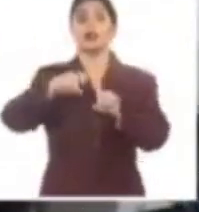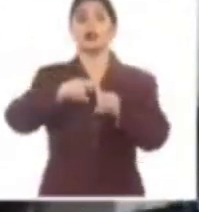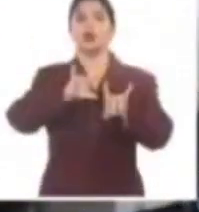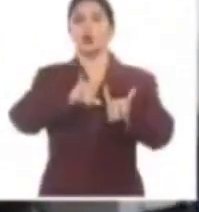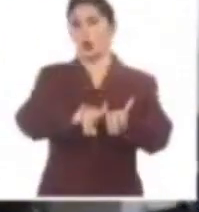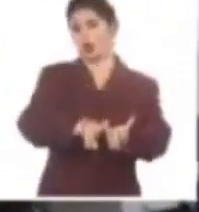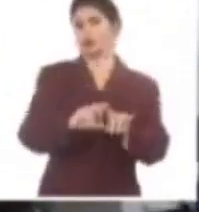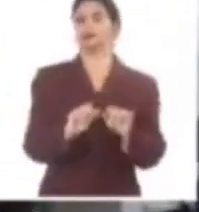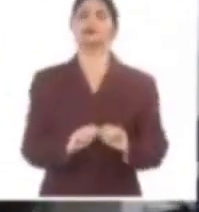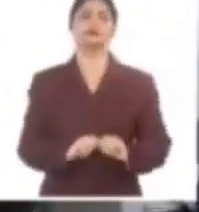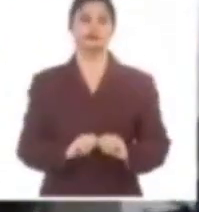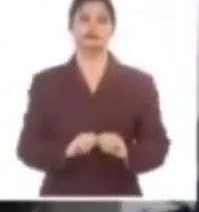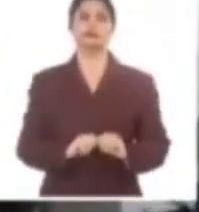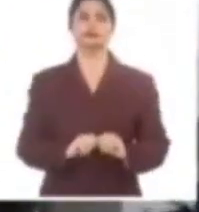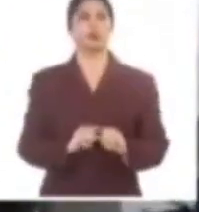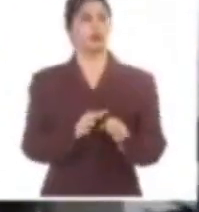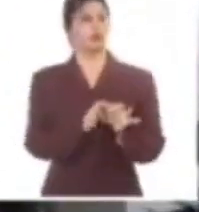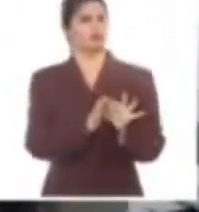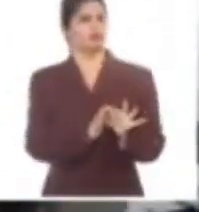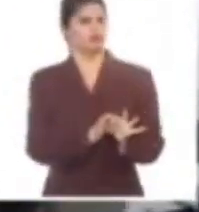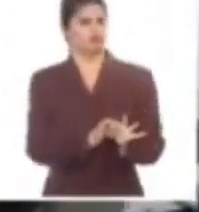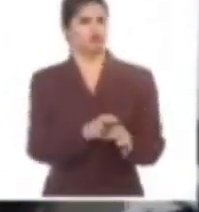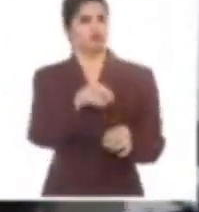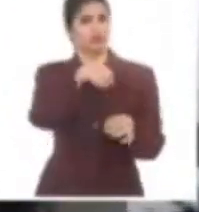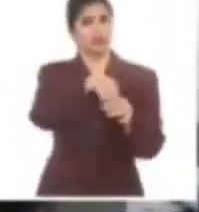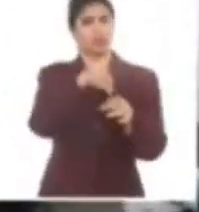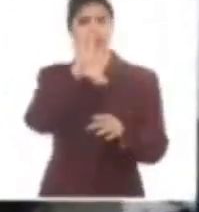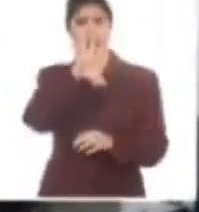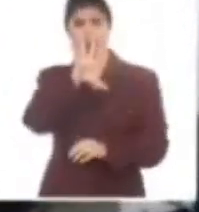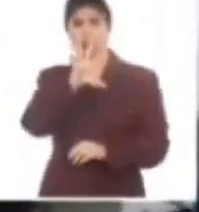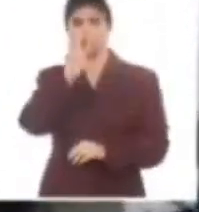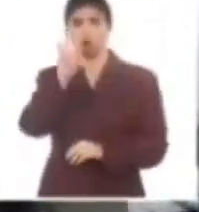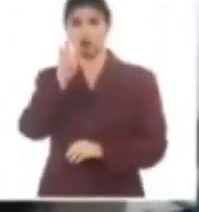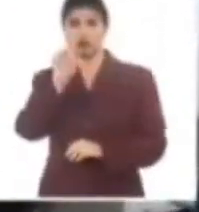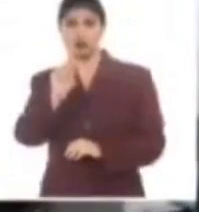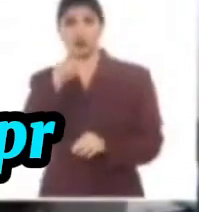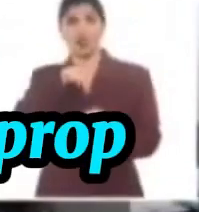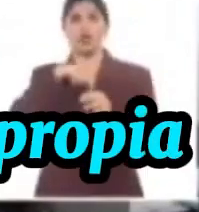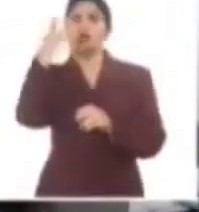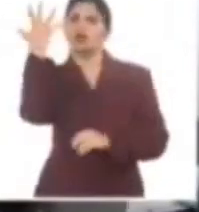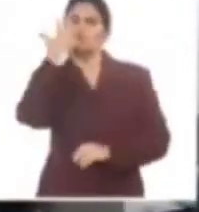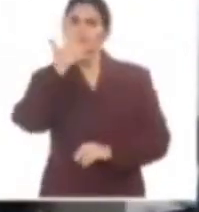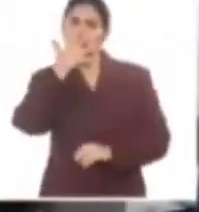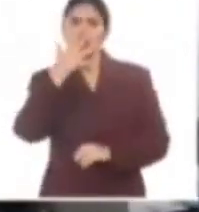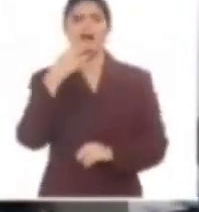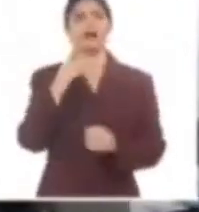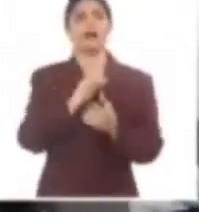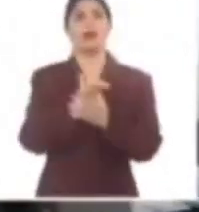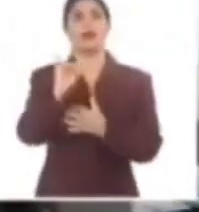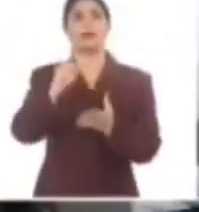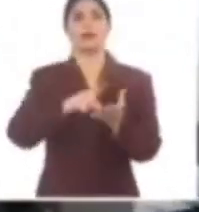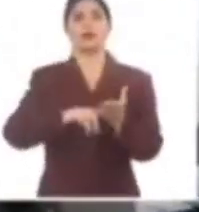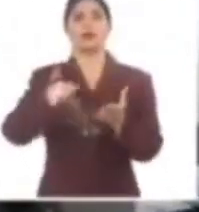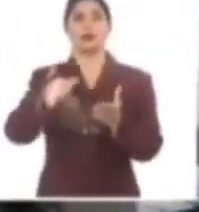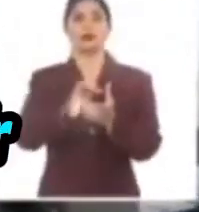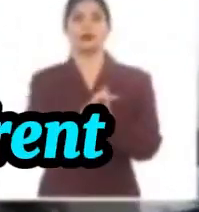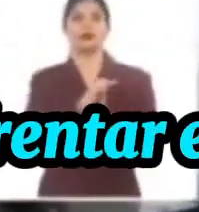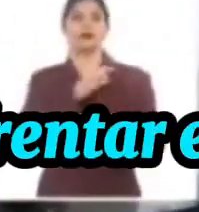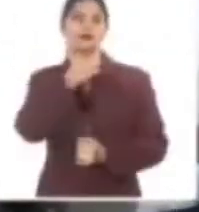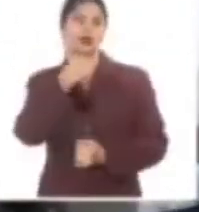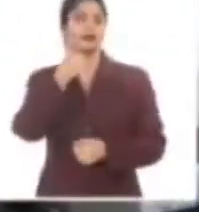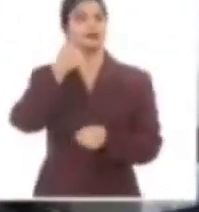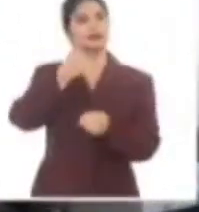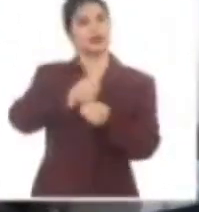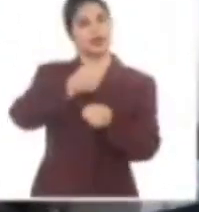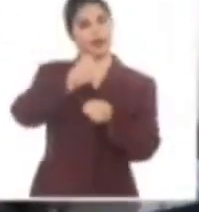500 kilowatt. Y incluso ahí dentro de esos 531 hay MIPYME, hay trabajadores por cuenta propia, hay productores que tienen dinero para enfrentar